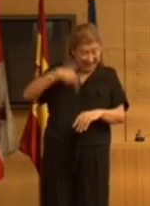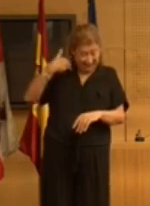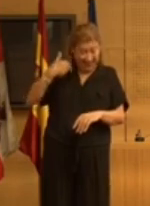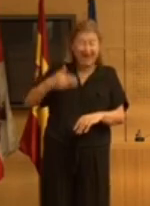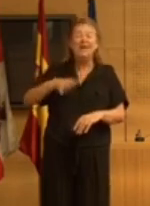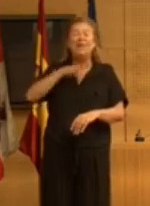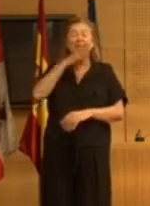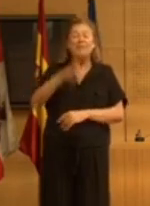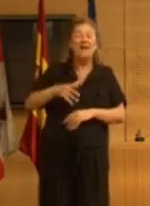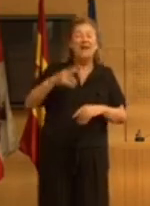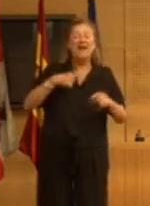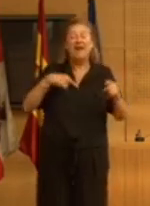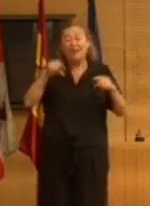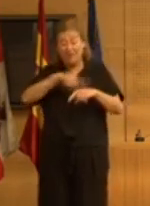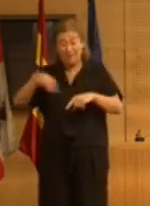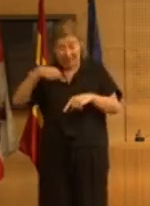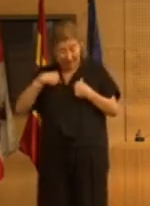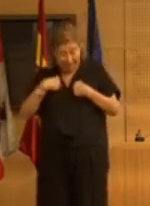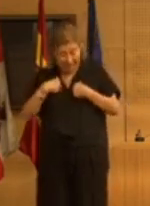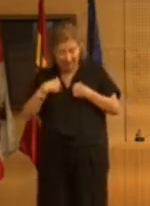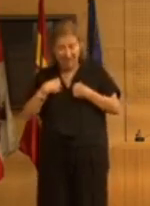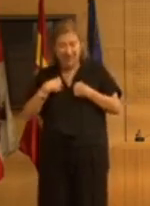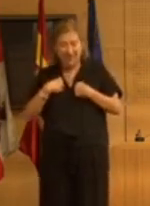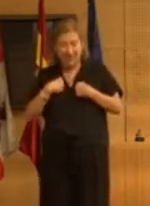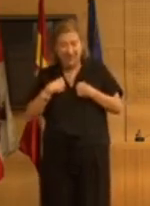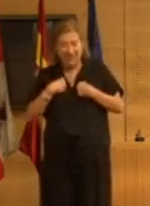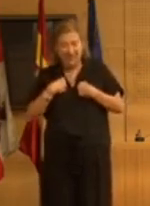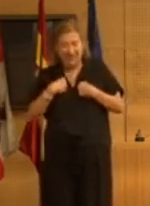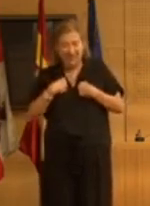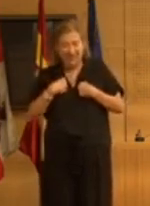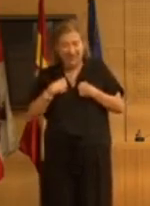para resumirlo mucho, para mí